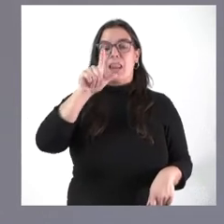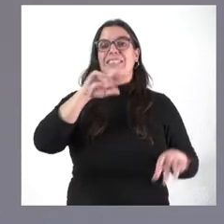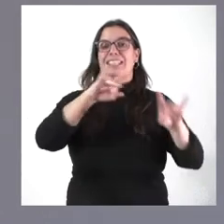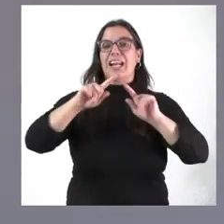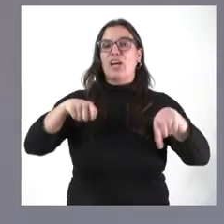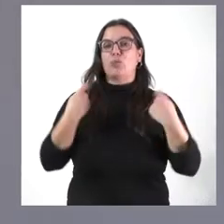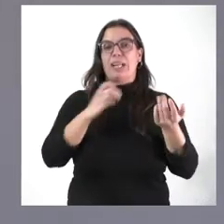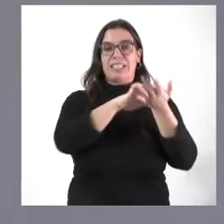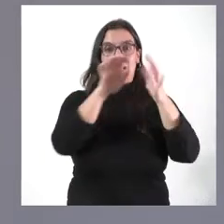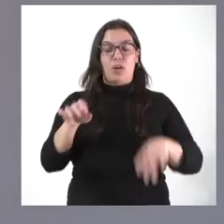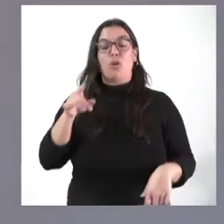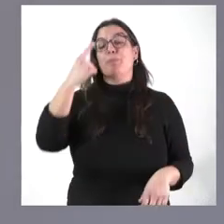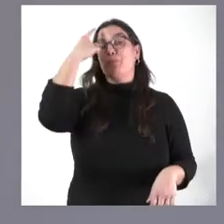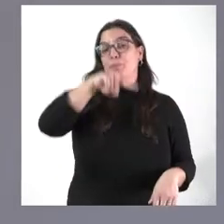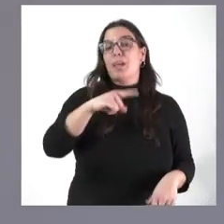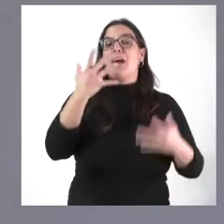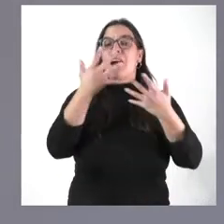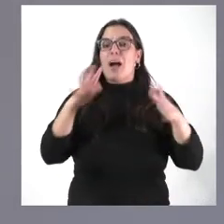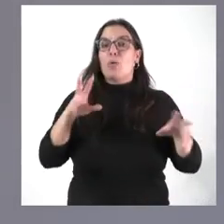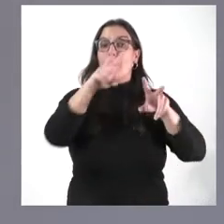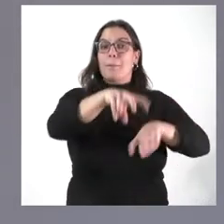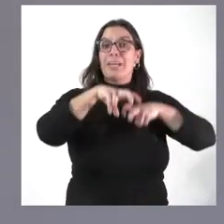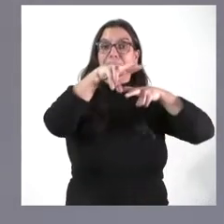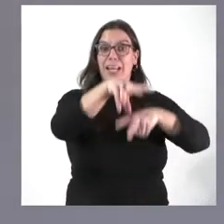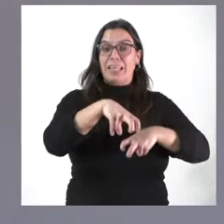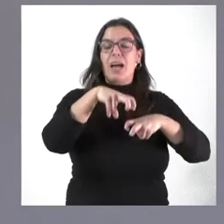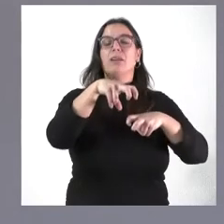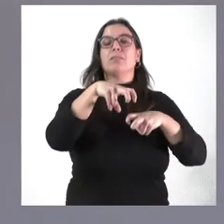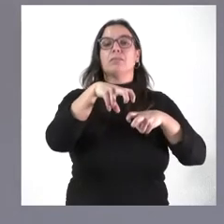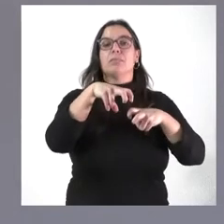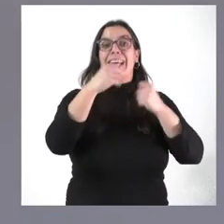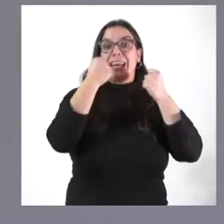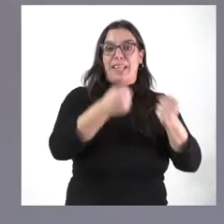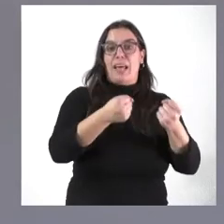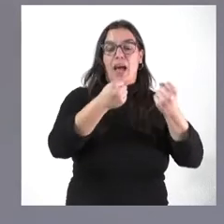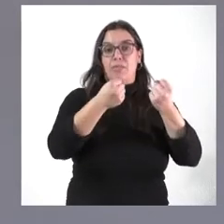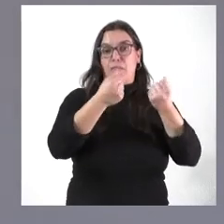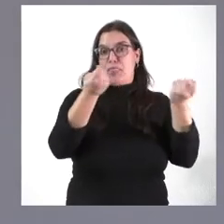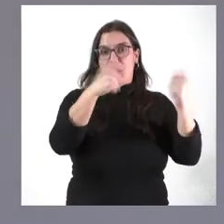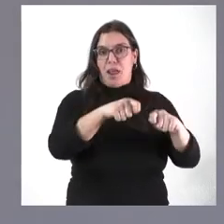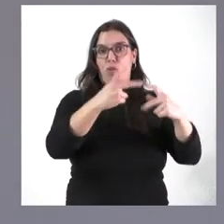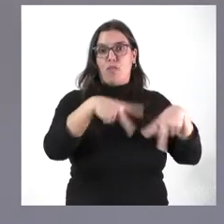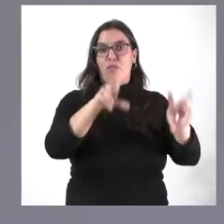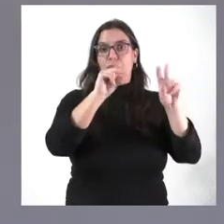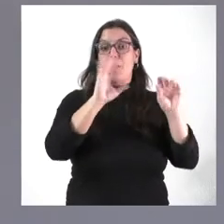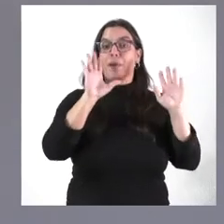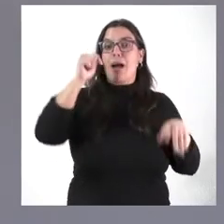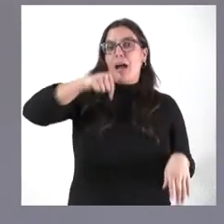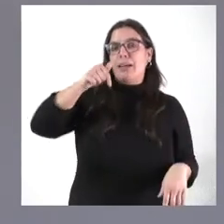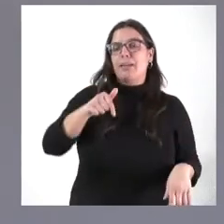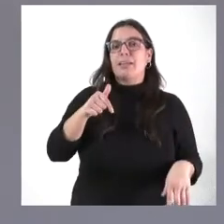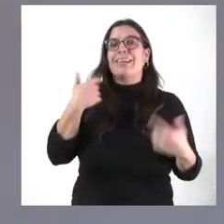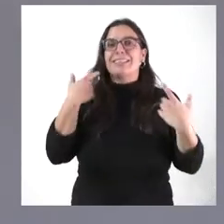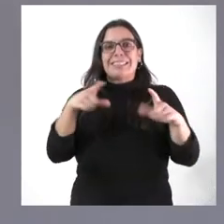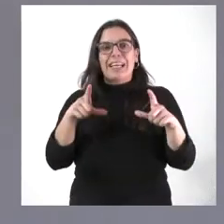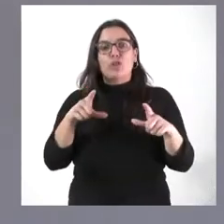león saben ustedes que a pesar de la desaparición de la minería energética Pues seguimos contando en nuestra comunidad con un gran peso del